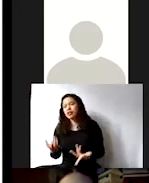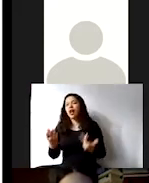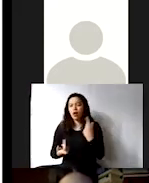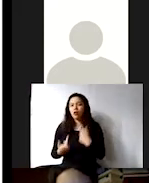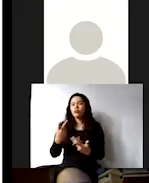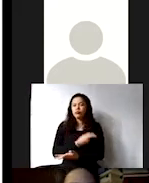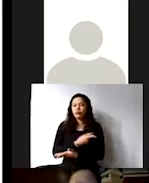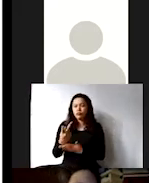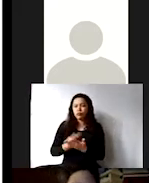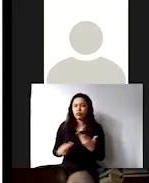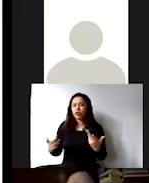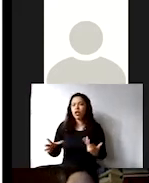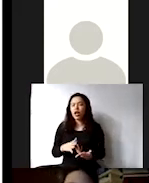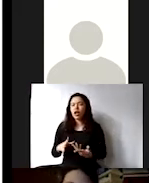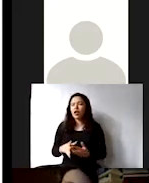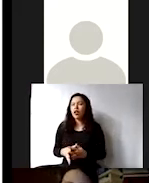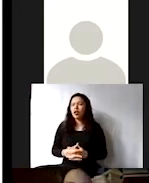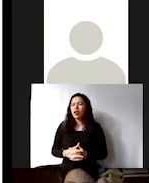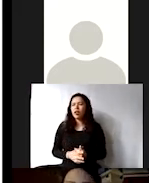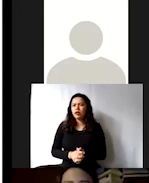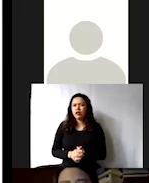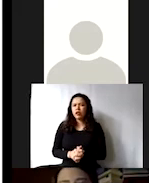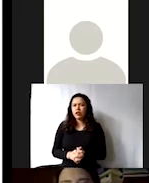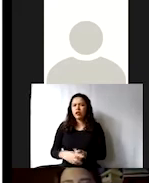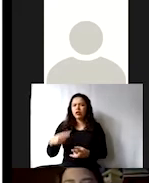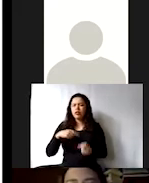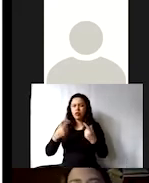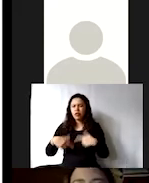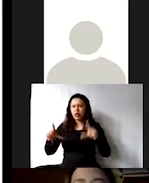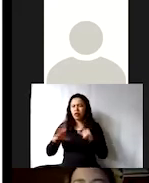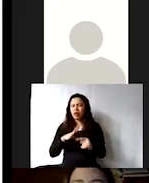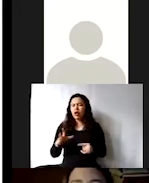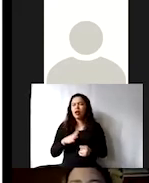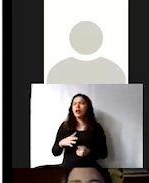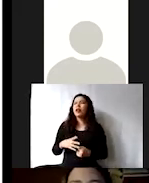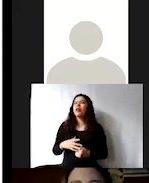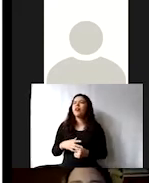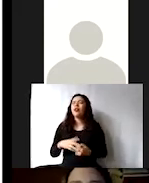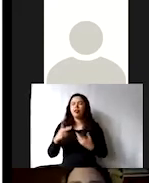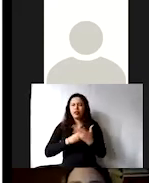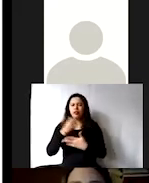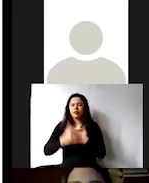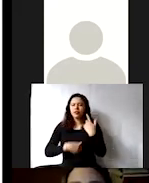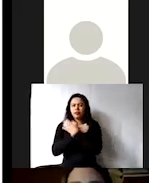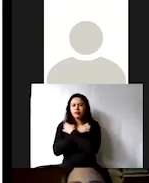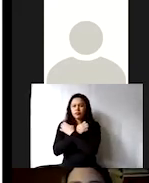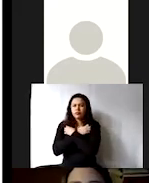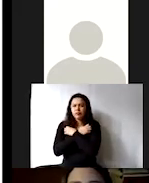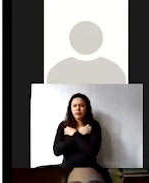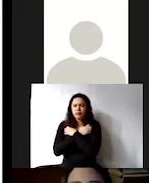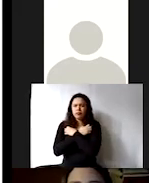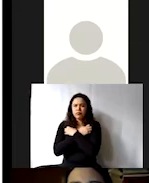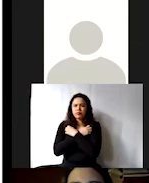programas tenemos definidos, que los tengo aquí abiertos, tenemos definidos por los proyectos educativos que tenemos 3,